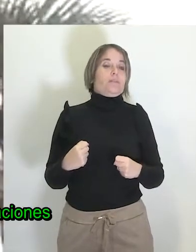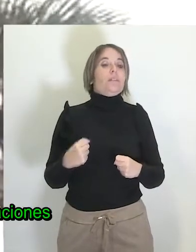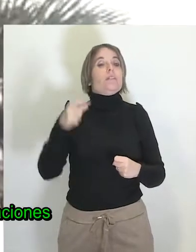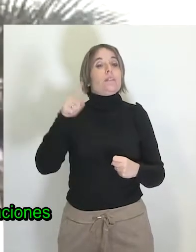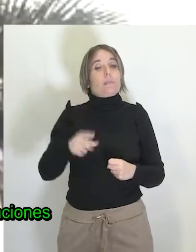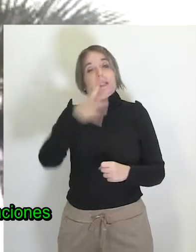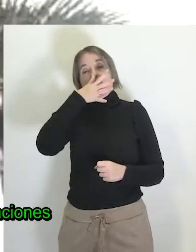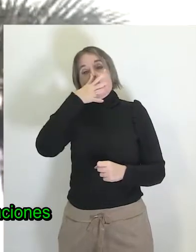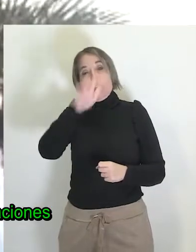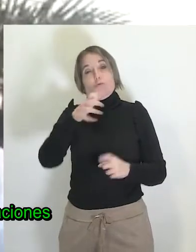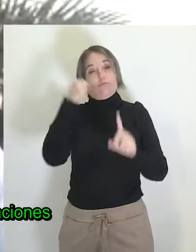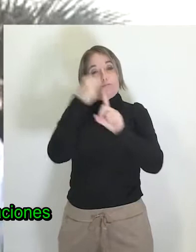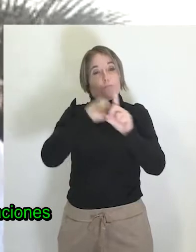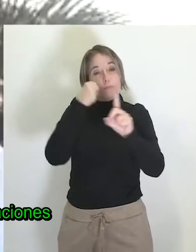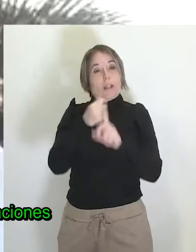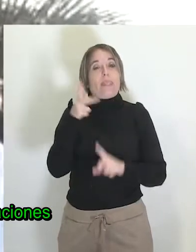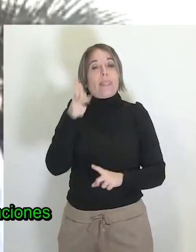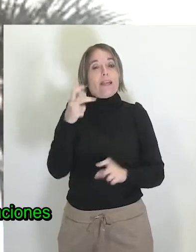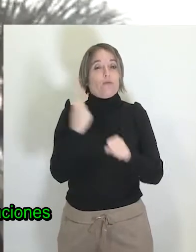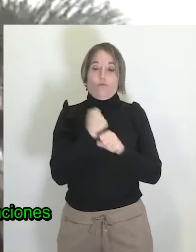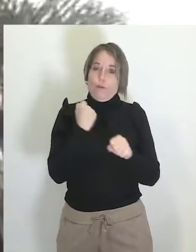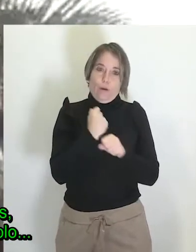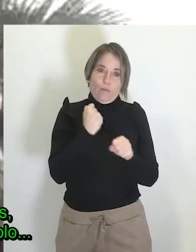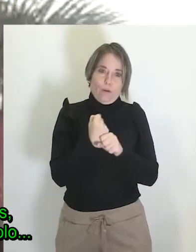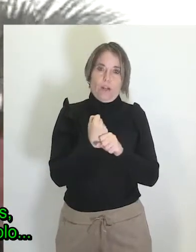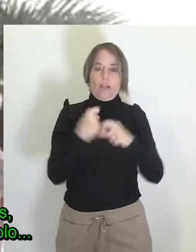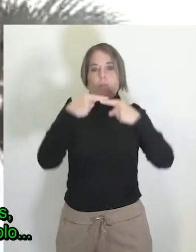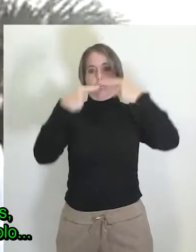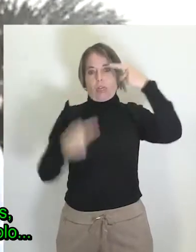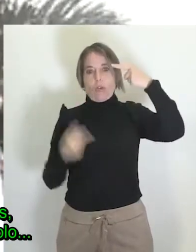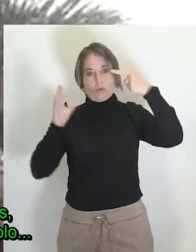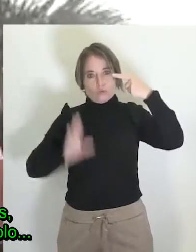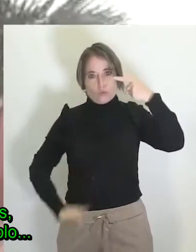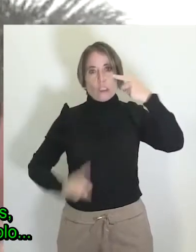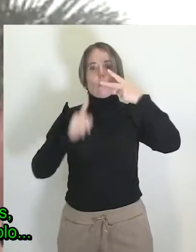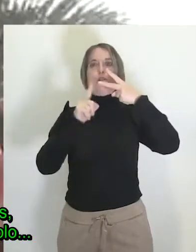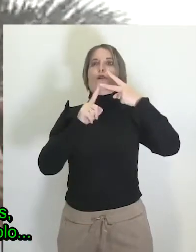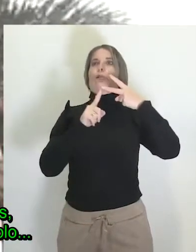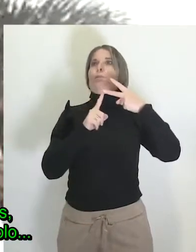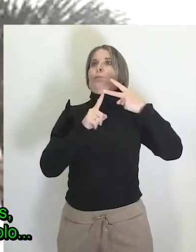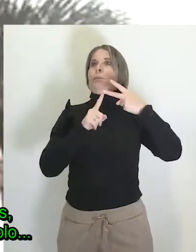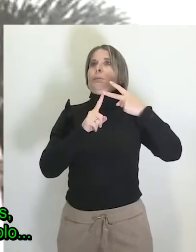y las demandas por las reivindicaciones de derechos laborales con desigualdades salariales,